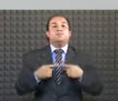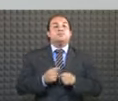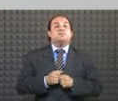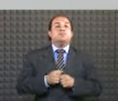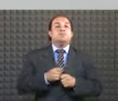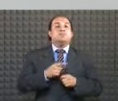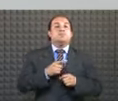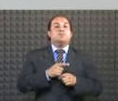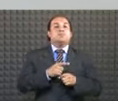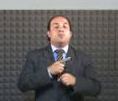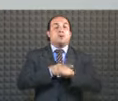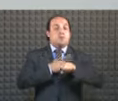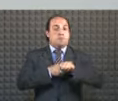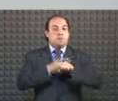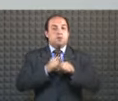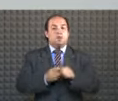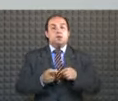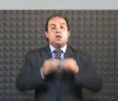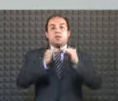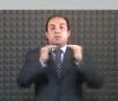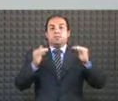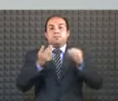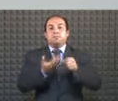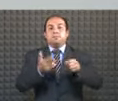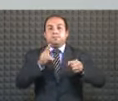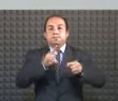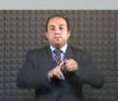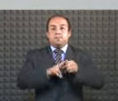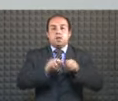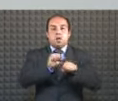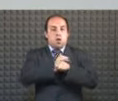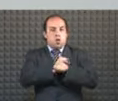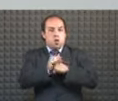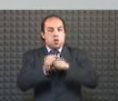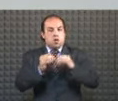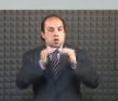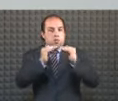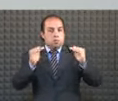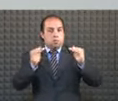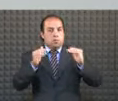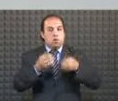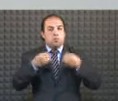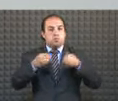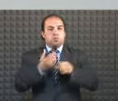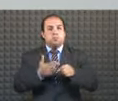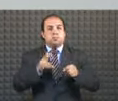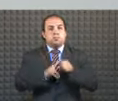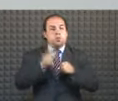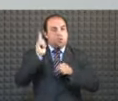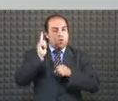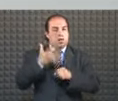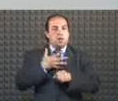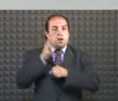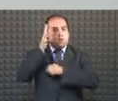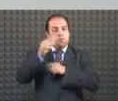ingresos hospitalarios y una ligera estabilidad en la ocupación hospitalaria que ojalá señale una futura caída.